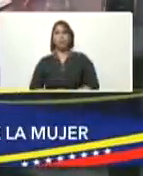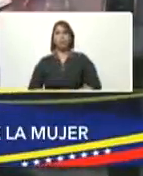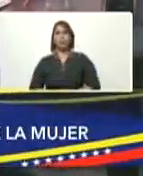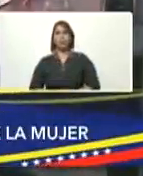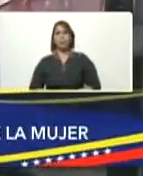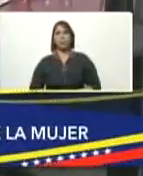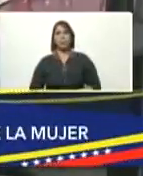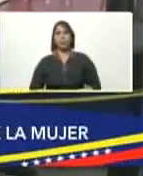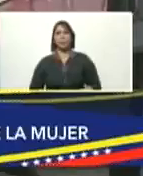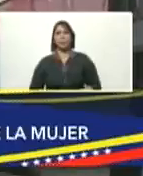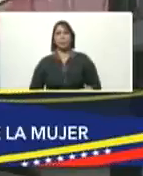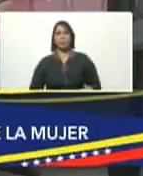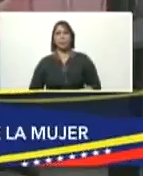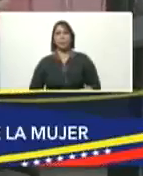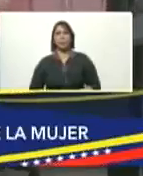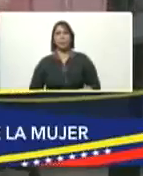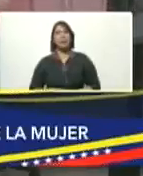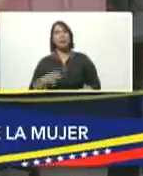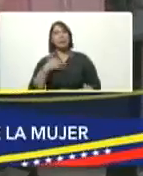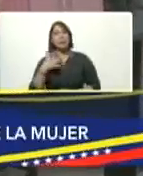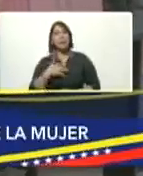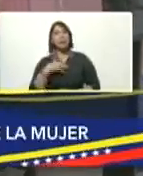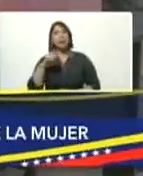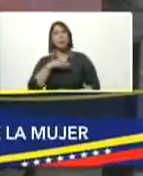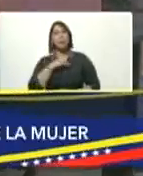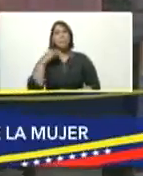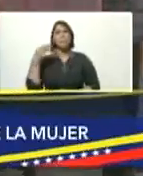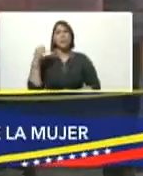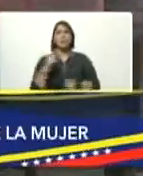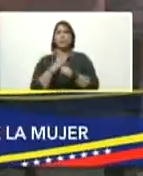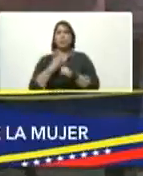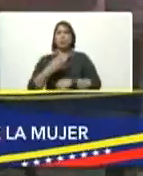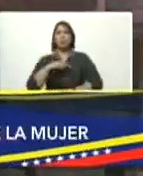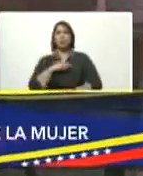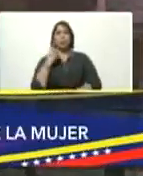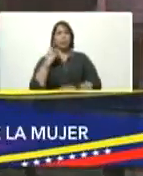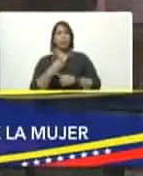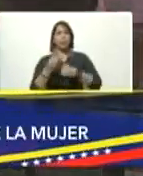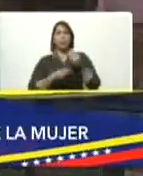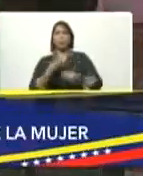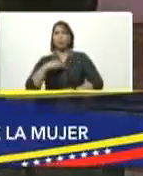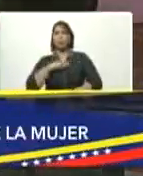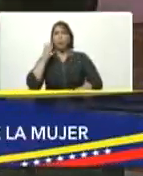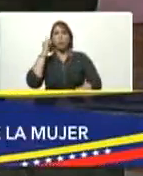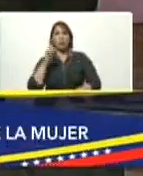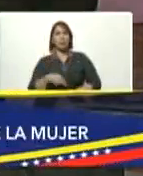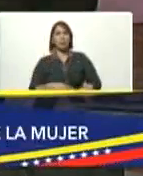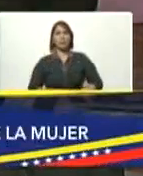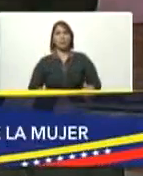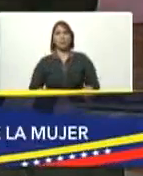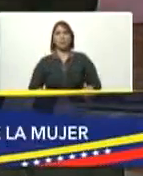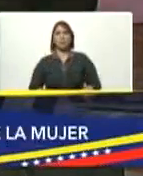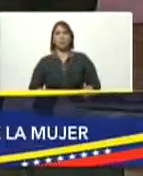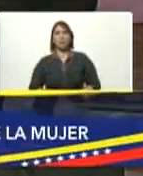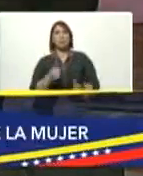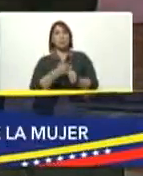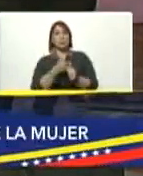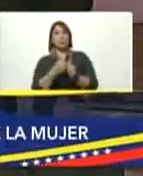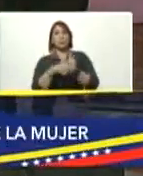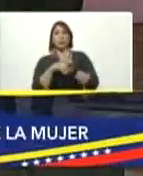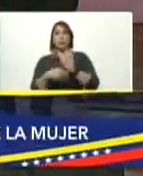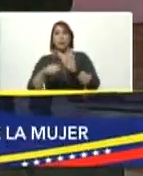la misma frecuencia, porque sentimos que es espiritual el trabajo que tenemos que hacer con nuestras mujeres. Porque si bien es cierto, nos asiste el derecho que